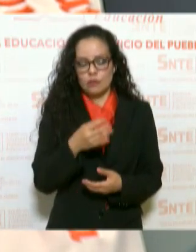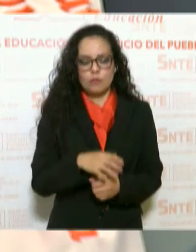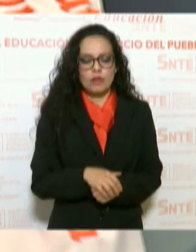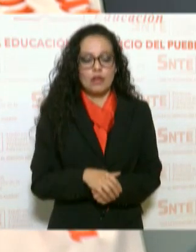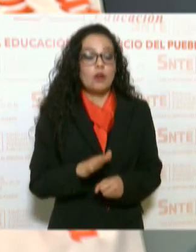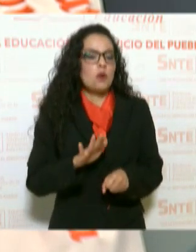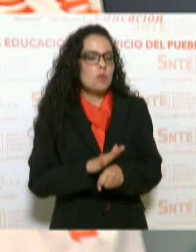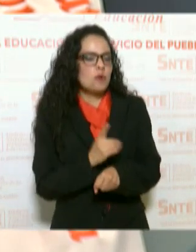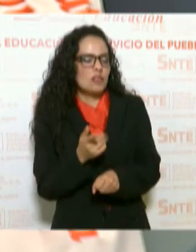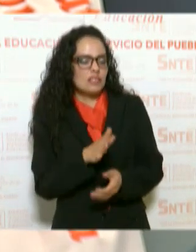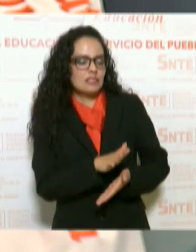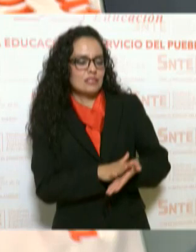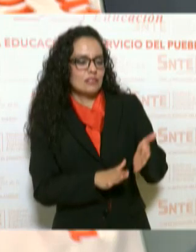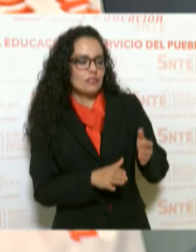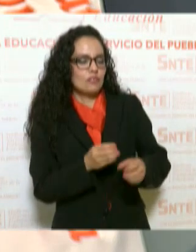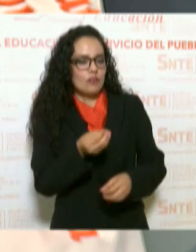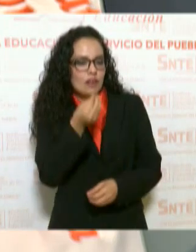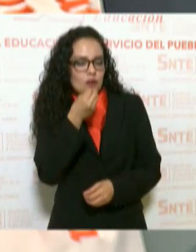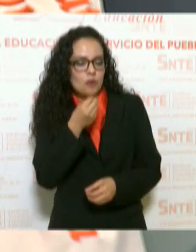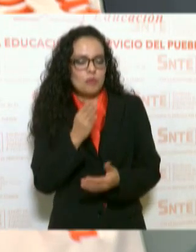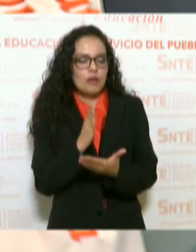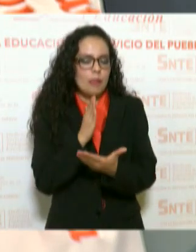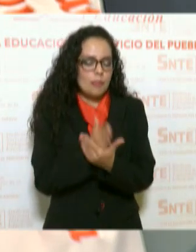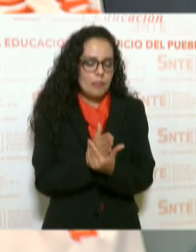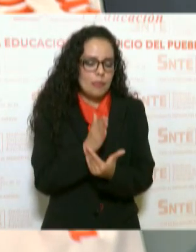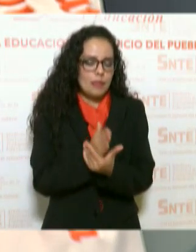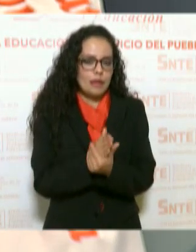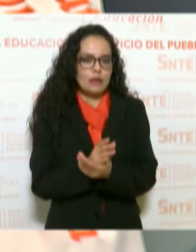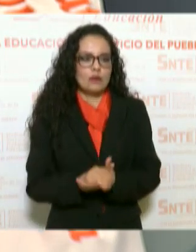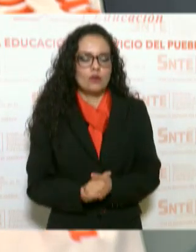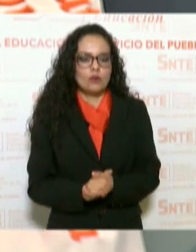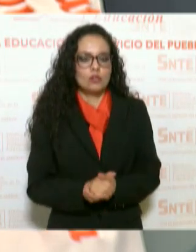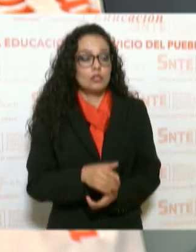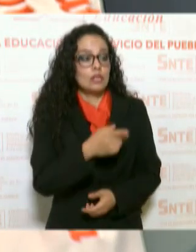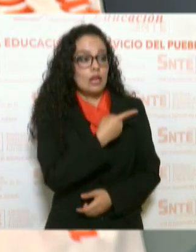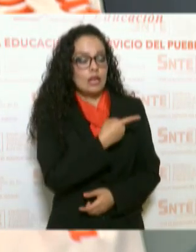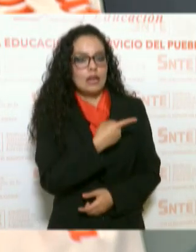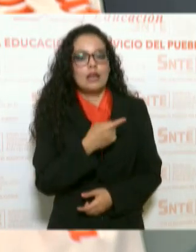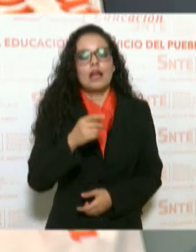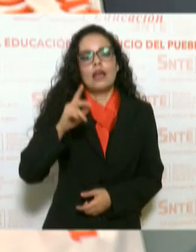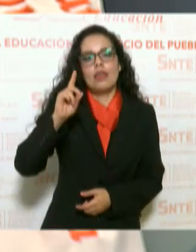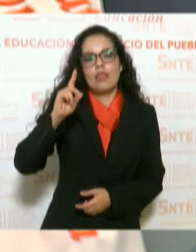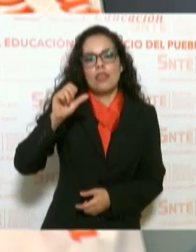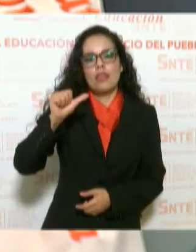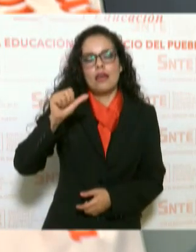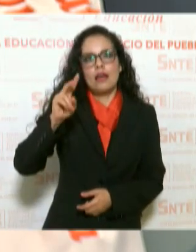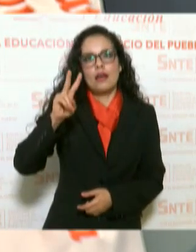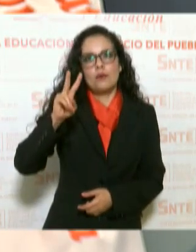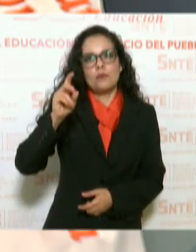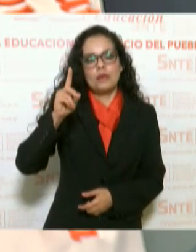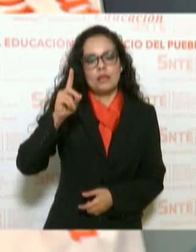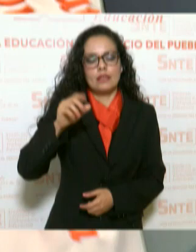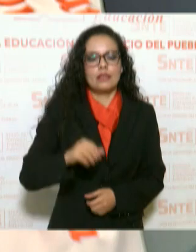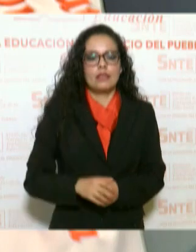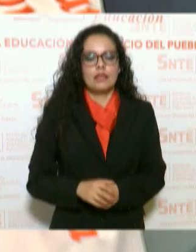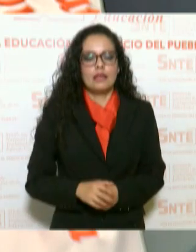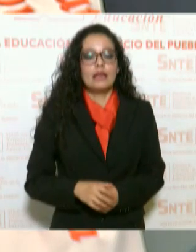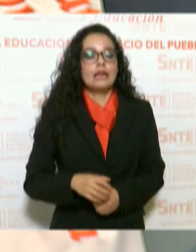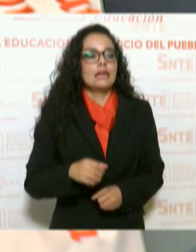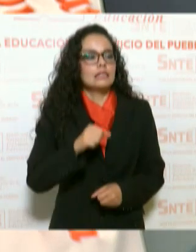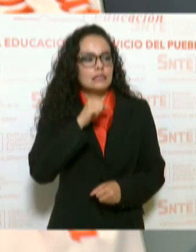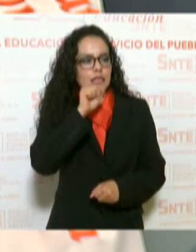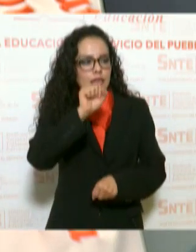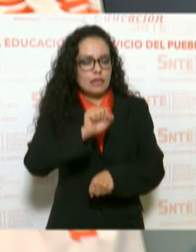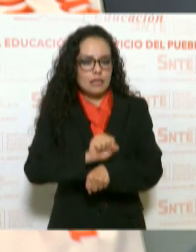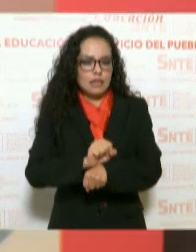un amigo que hizo aquí en México, David Edwards, secretario general de la Internacional de la Educación.